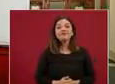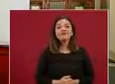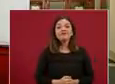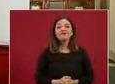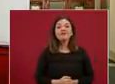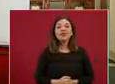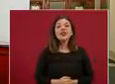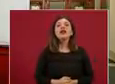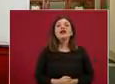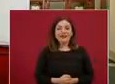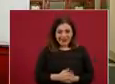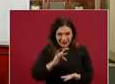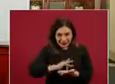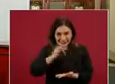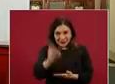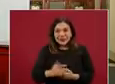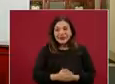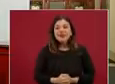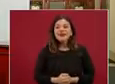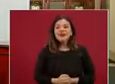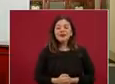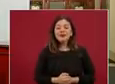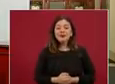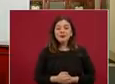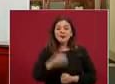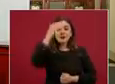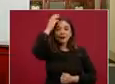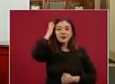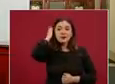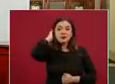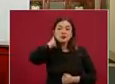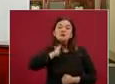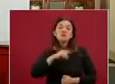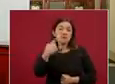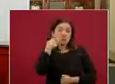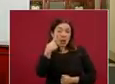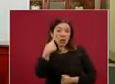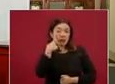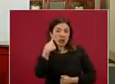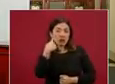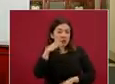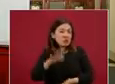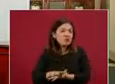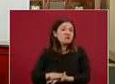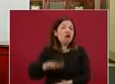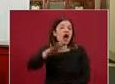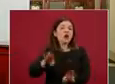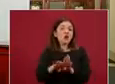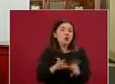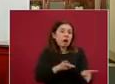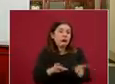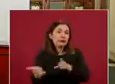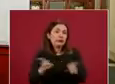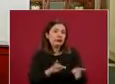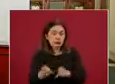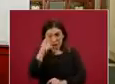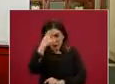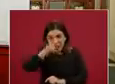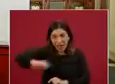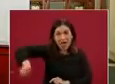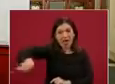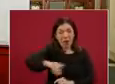hizo. Muchas gracias, doctor. En general, los protocolos a los que nos